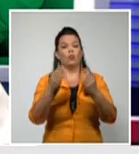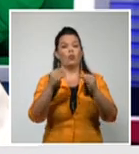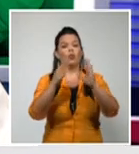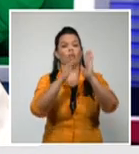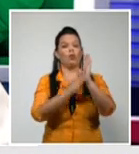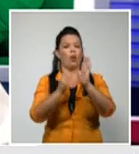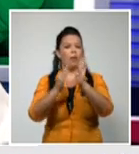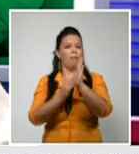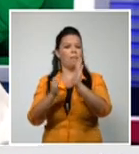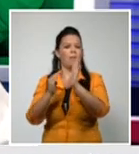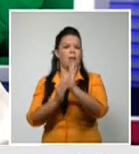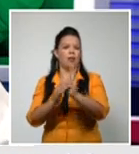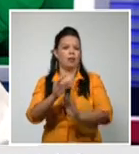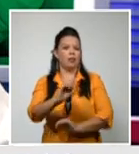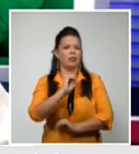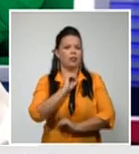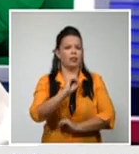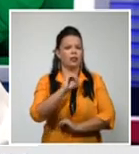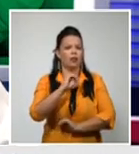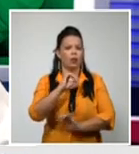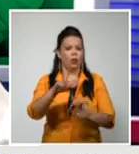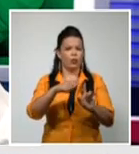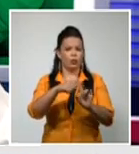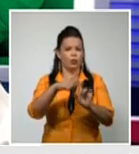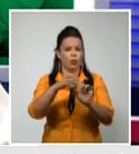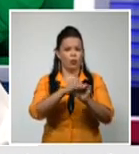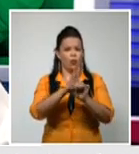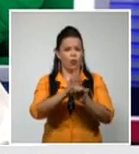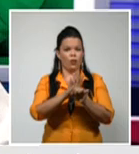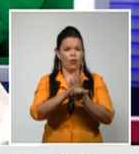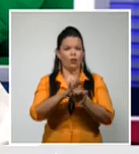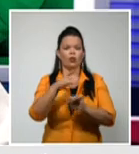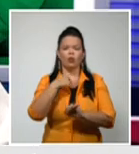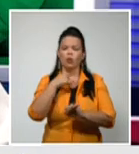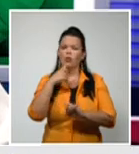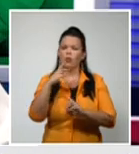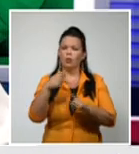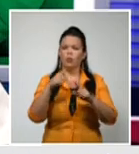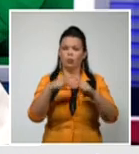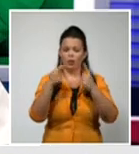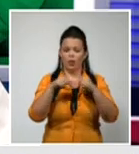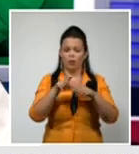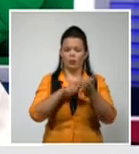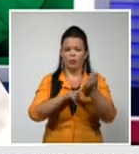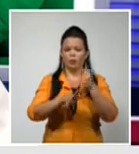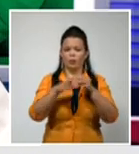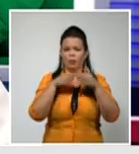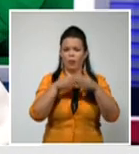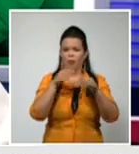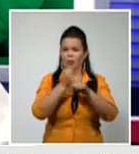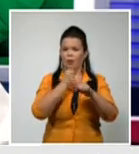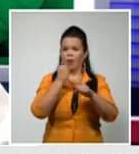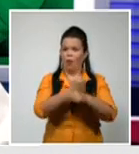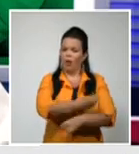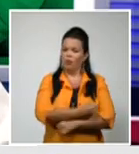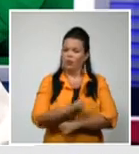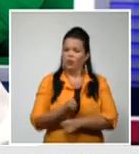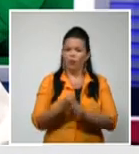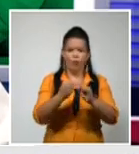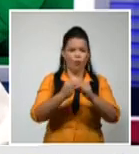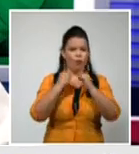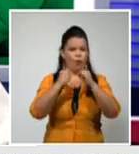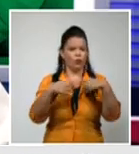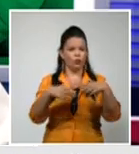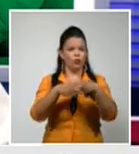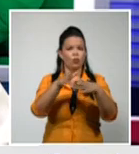confirmar casos. Yo lo digo porque allí se está trabajando duro. Allí es el mismo equipo de trabajo, el mismo Consejo de Defensa